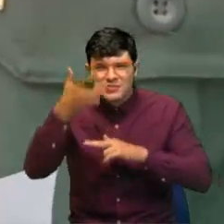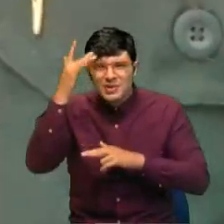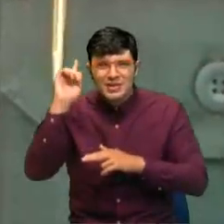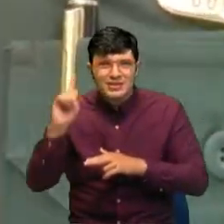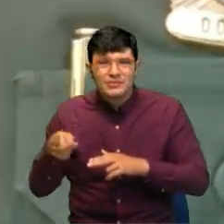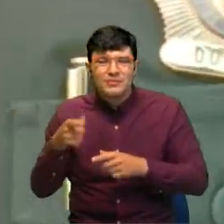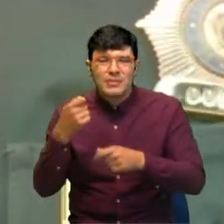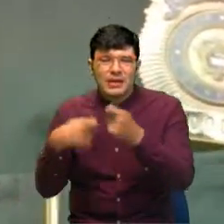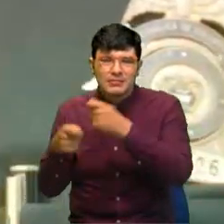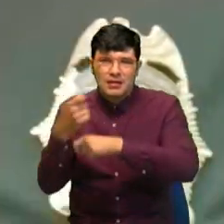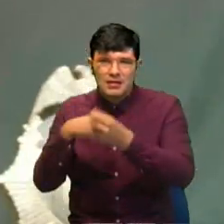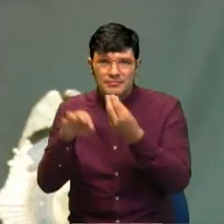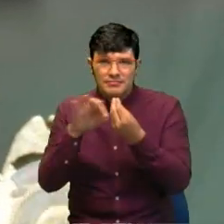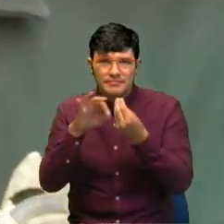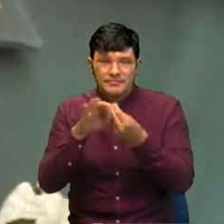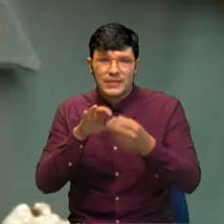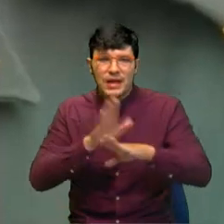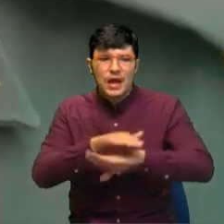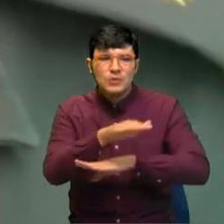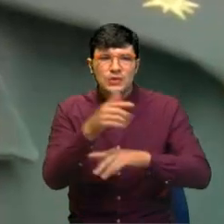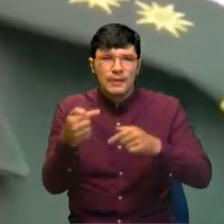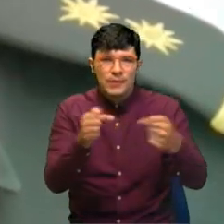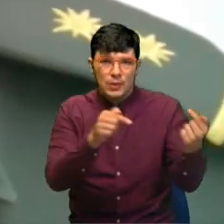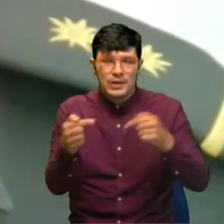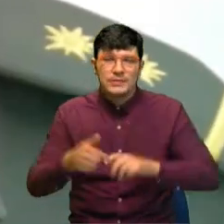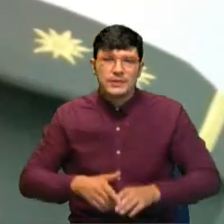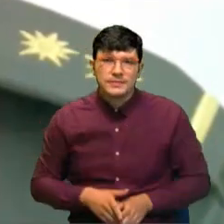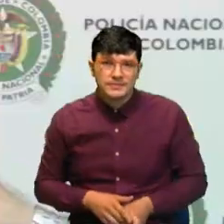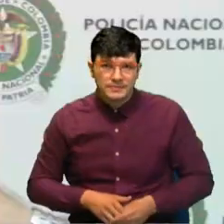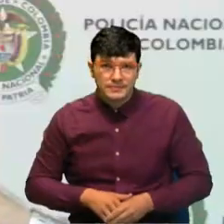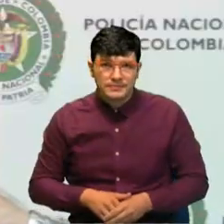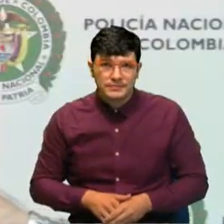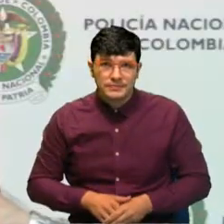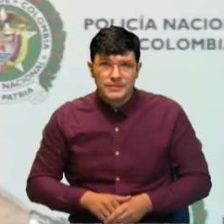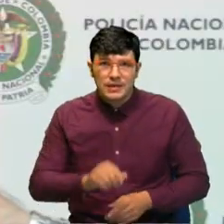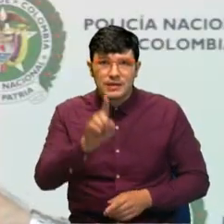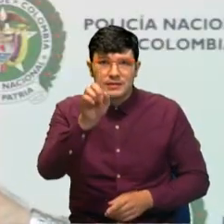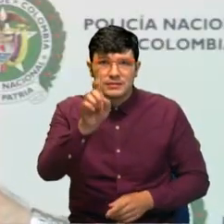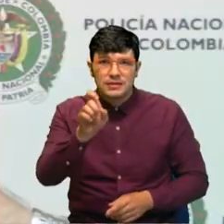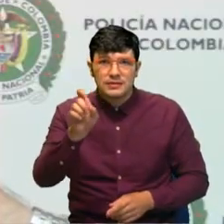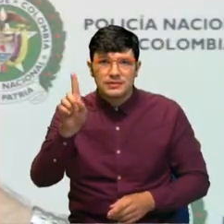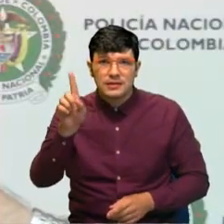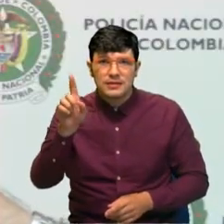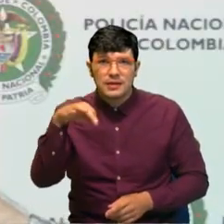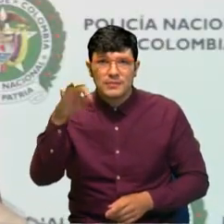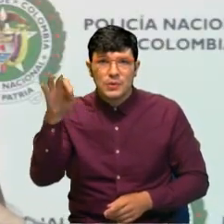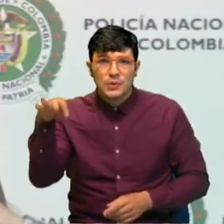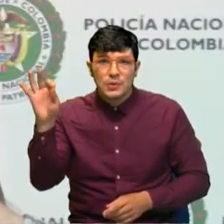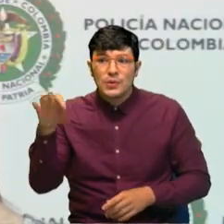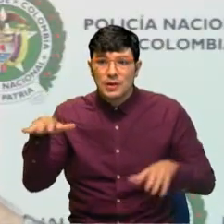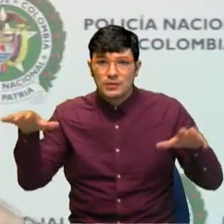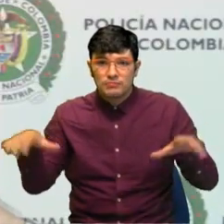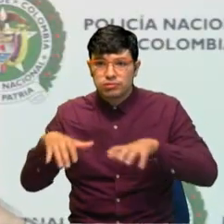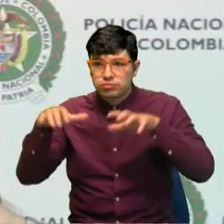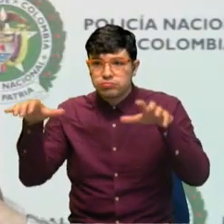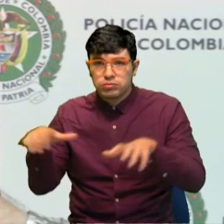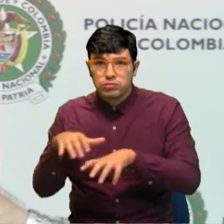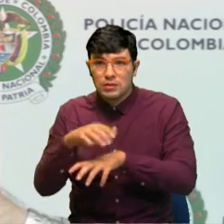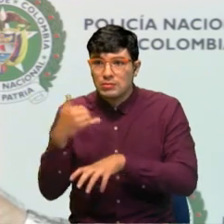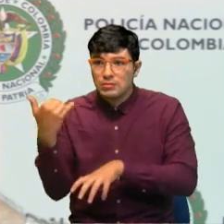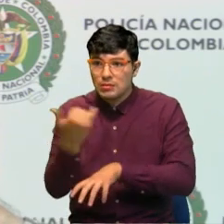estupefacientes que generan riñas tenemos un 61 por ciento de hechos esclarecidos